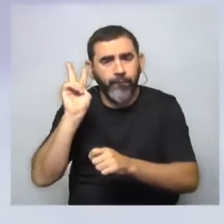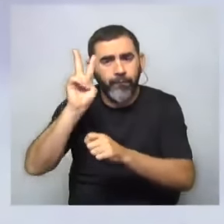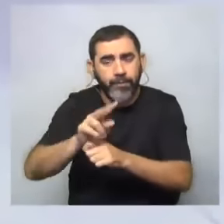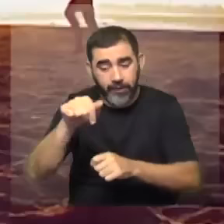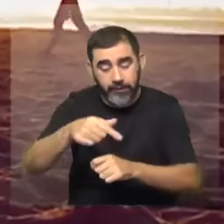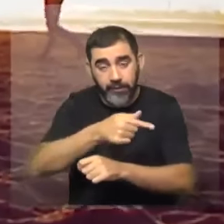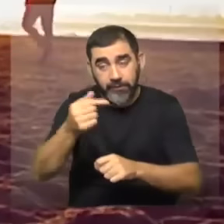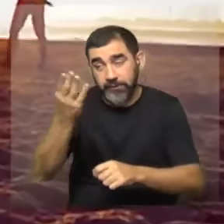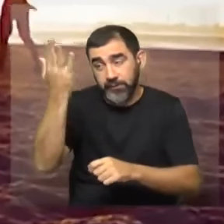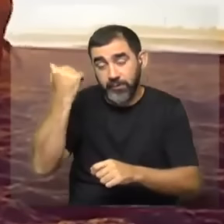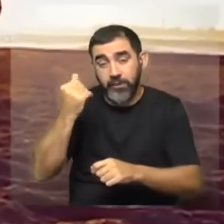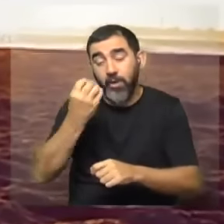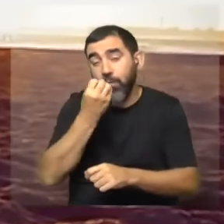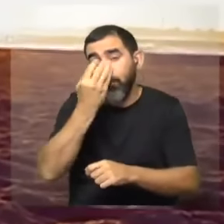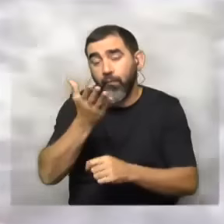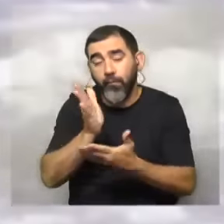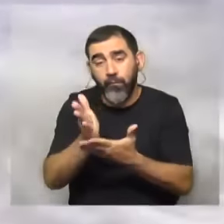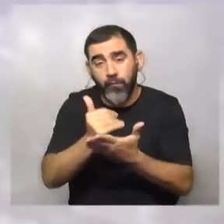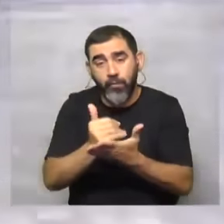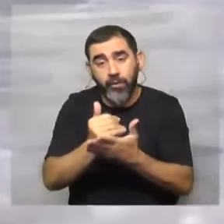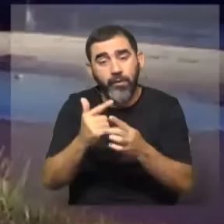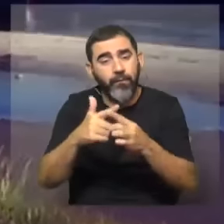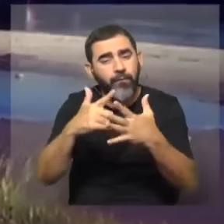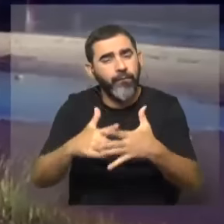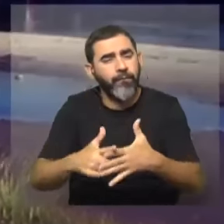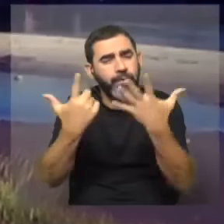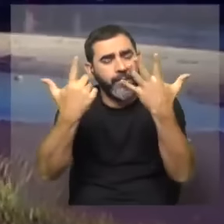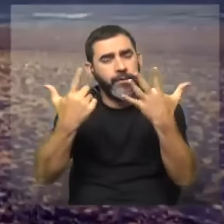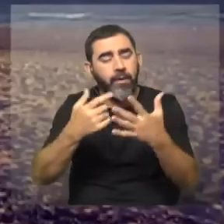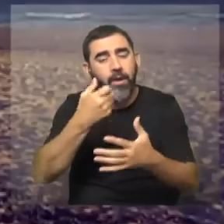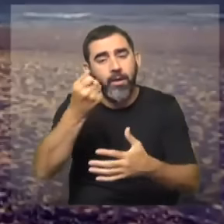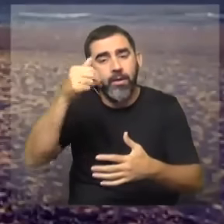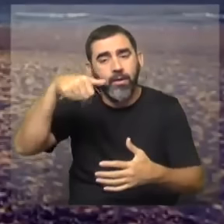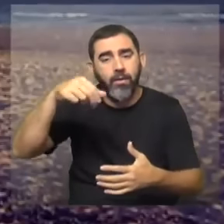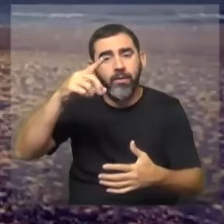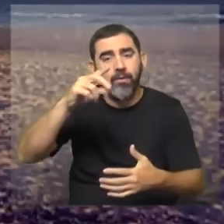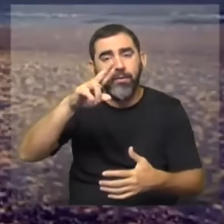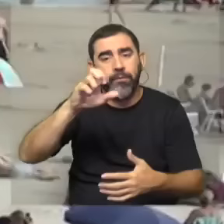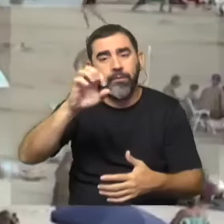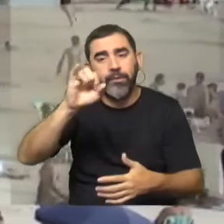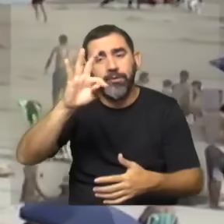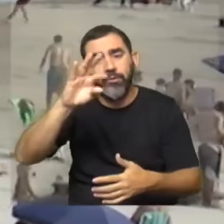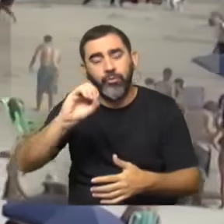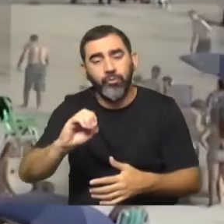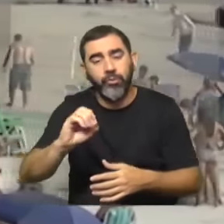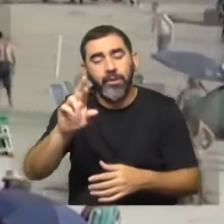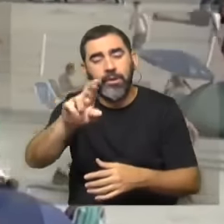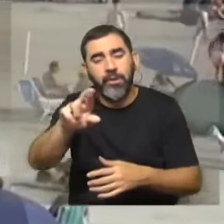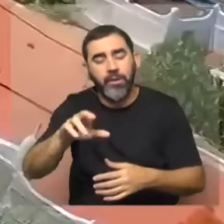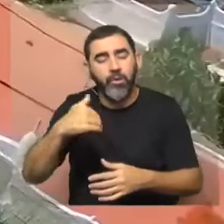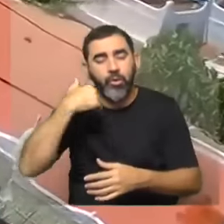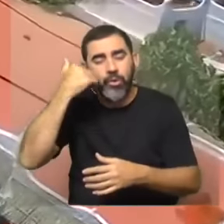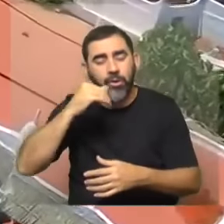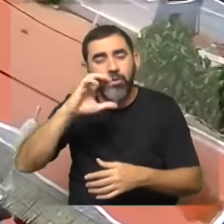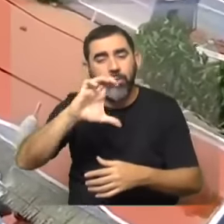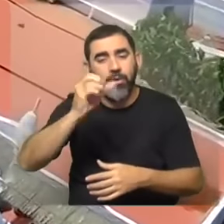esta semana pasada estuve en flores en el festival del Lago andresito después estuve en fra eventos en las cañas